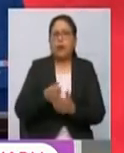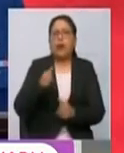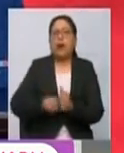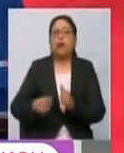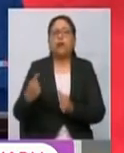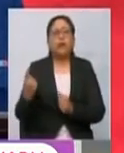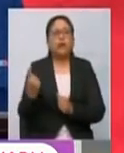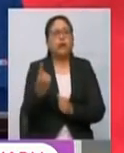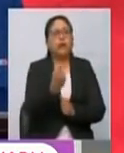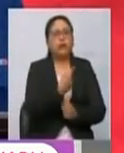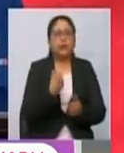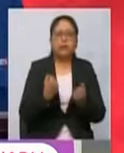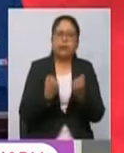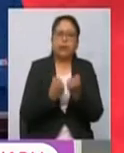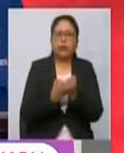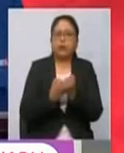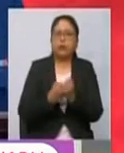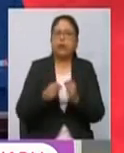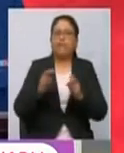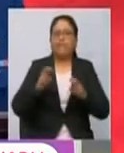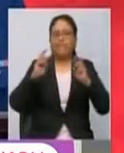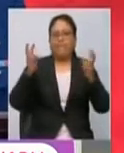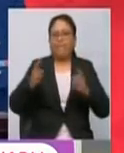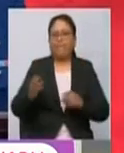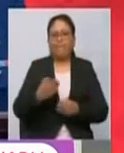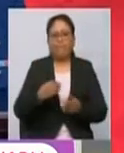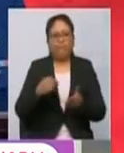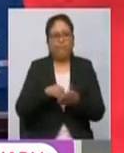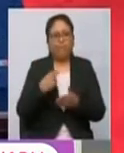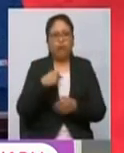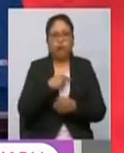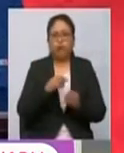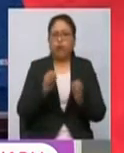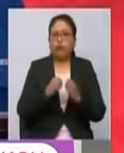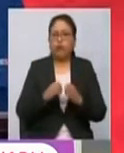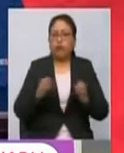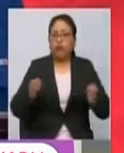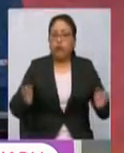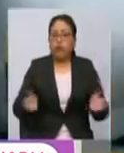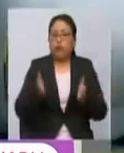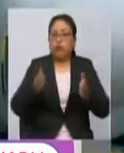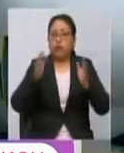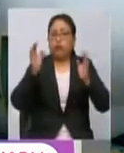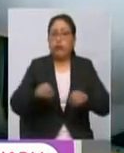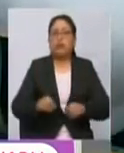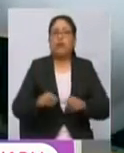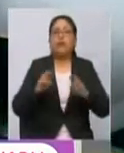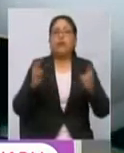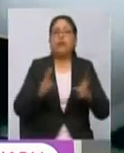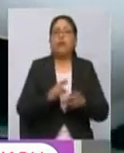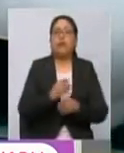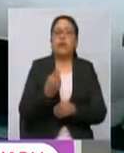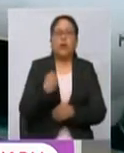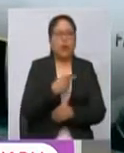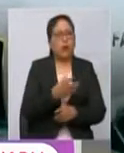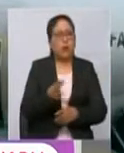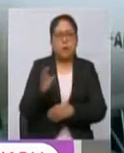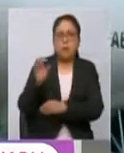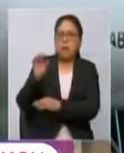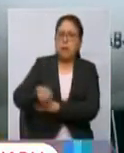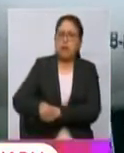quienes está apostando para que salgamos y de una vez derrotemos este